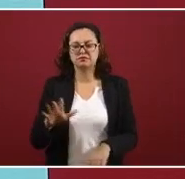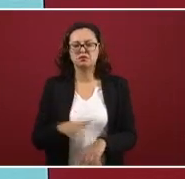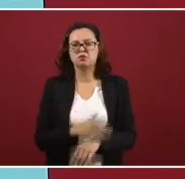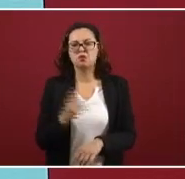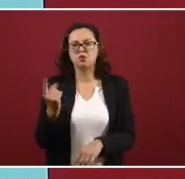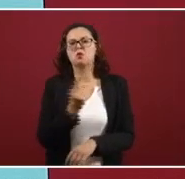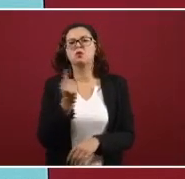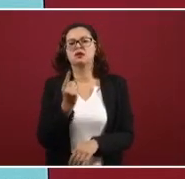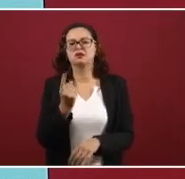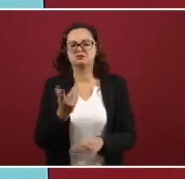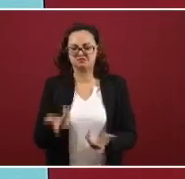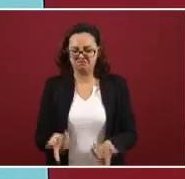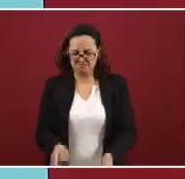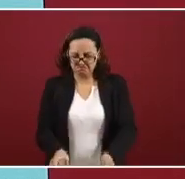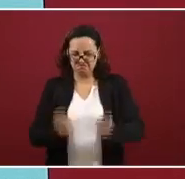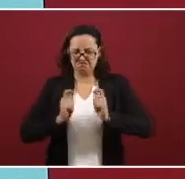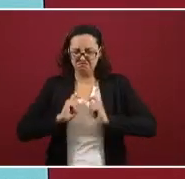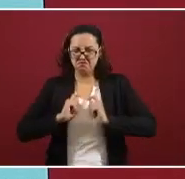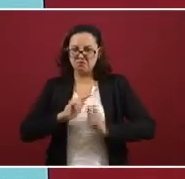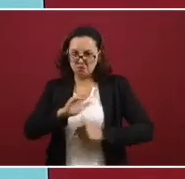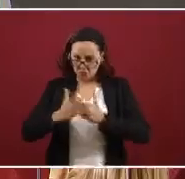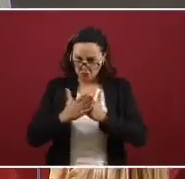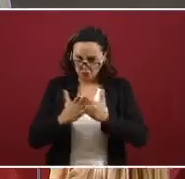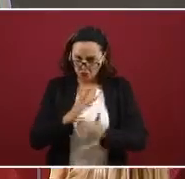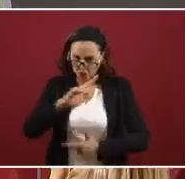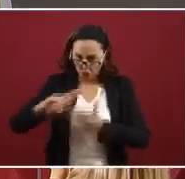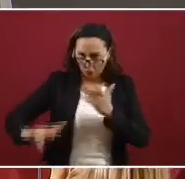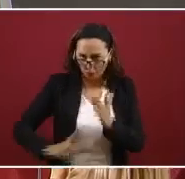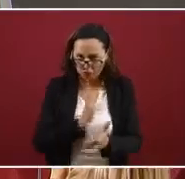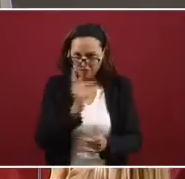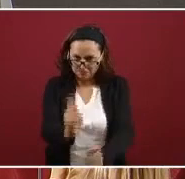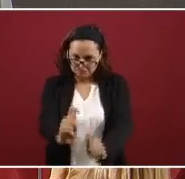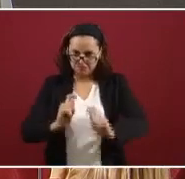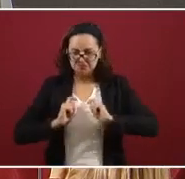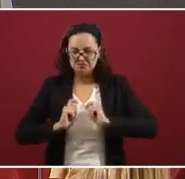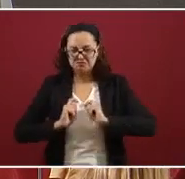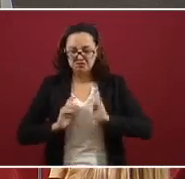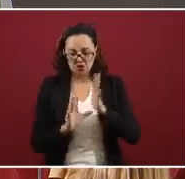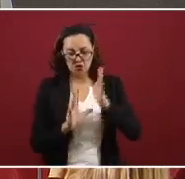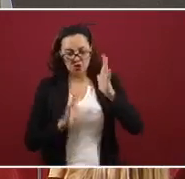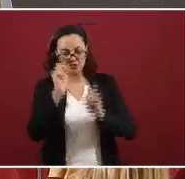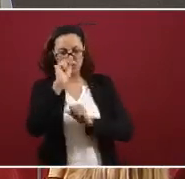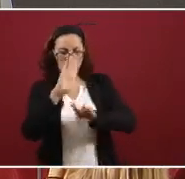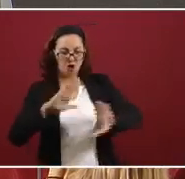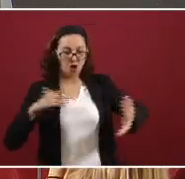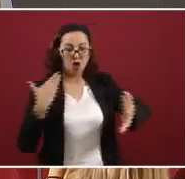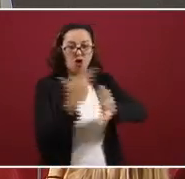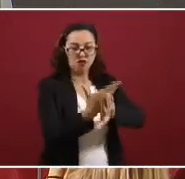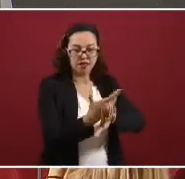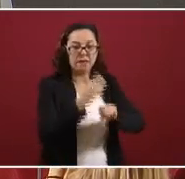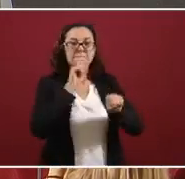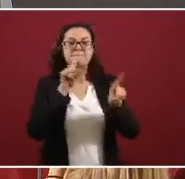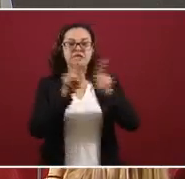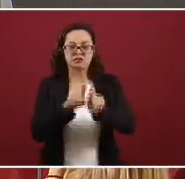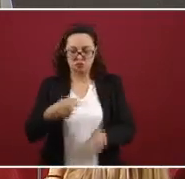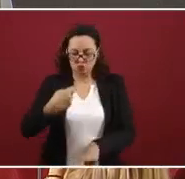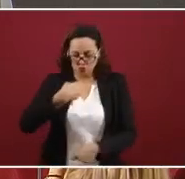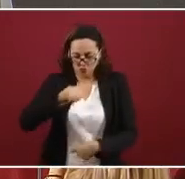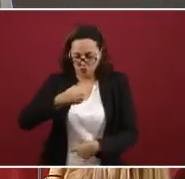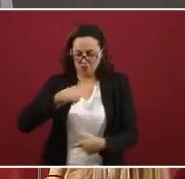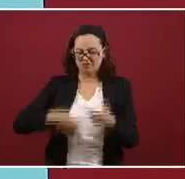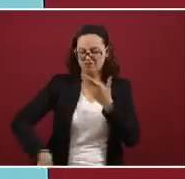solo significaría ir en contra de la Constitución, sino también traicionar mis